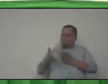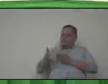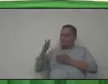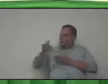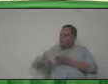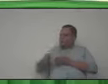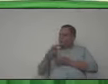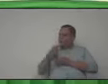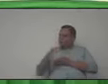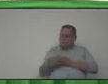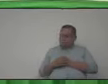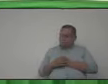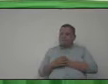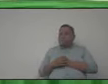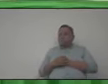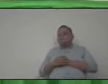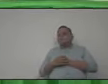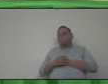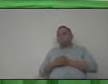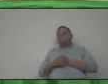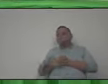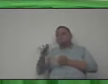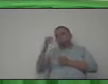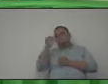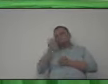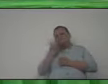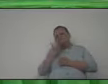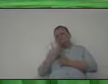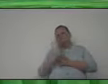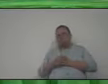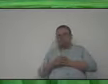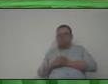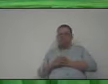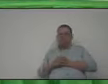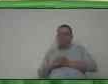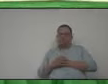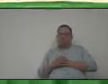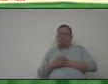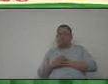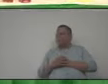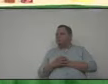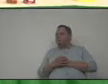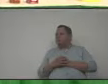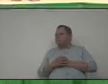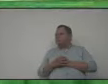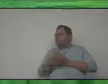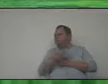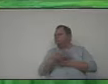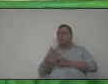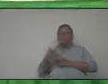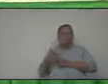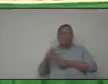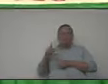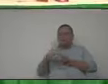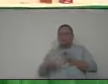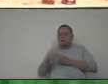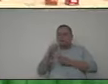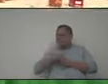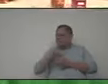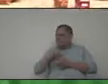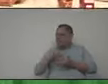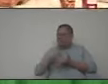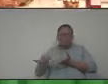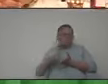estoy diciendo, pido, yo sé que la salud no tiene calma, yo sé que la salud es